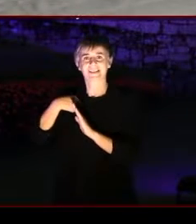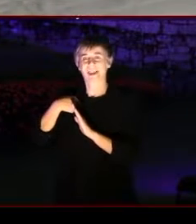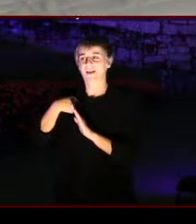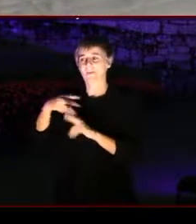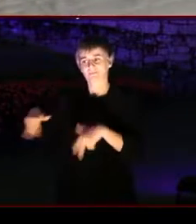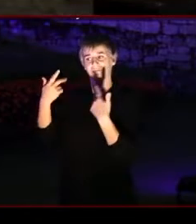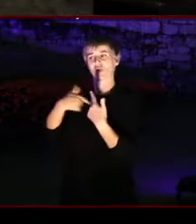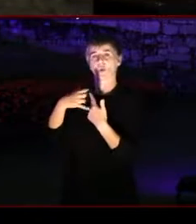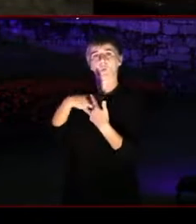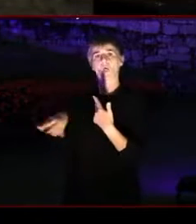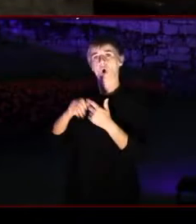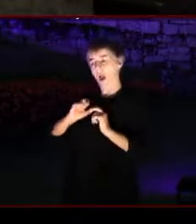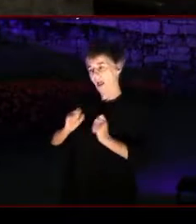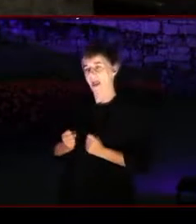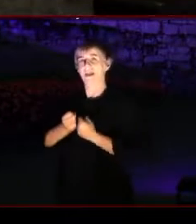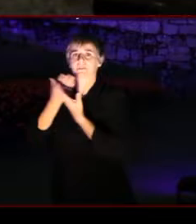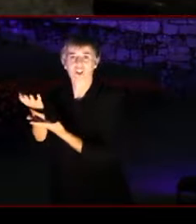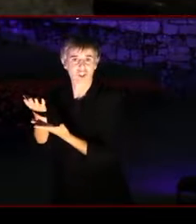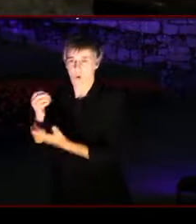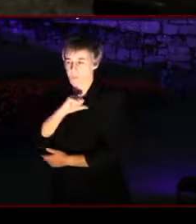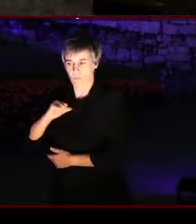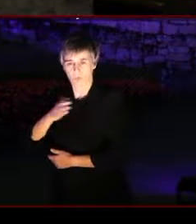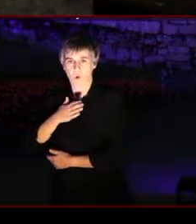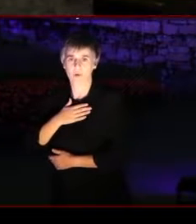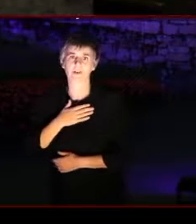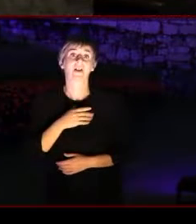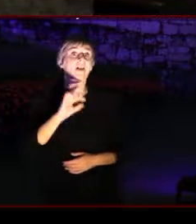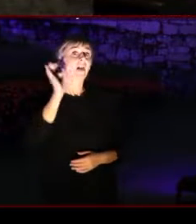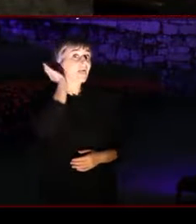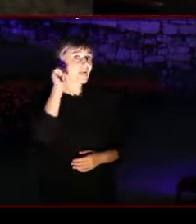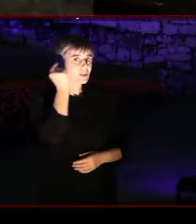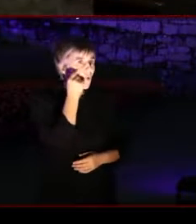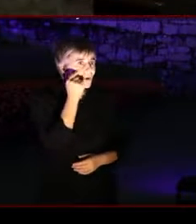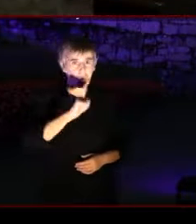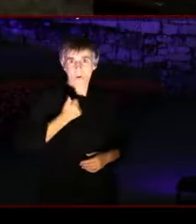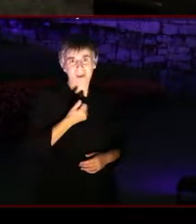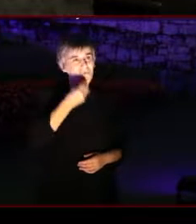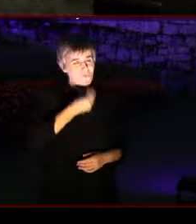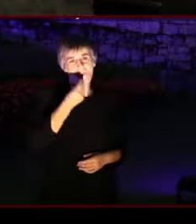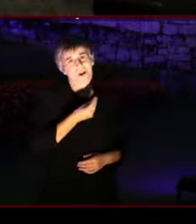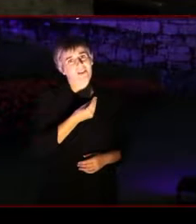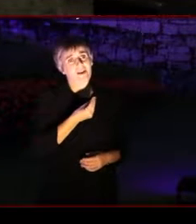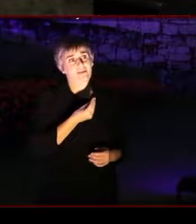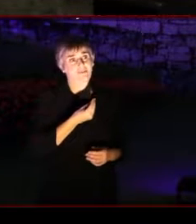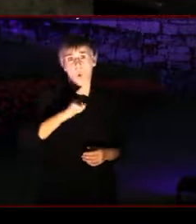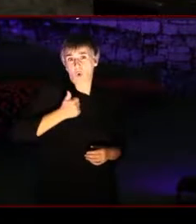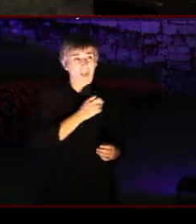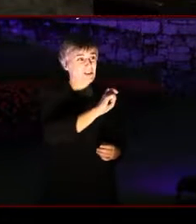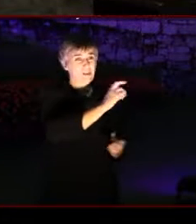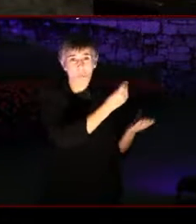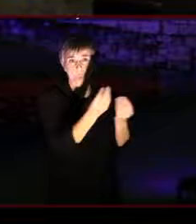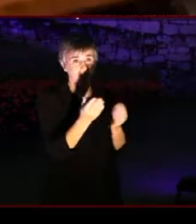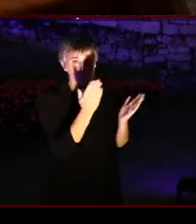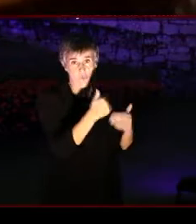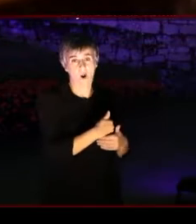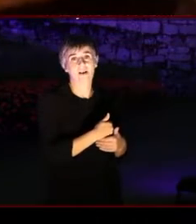y tus canciones propias. Descubres es una oportunidad muy guay, que no hay muchas como esta, la verdad. Y sí que se van a formar sobre todo en